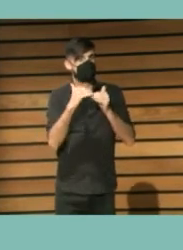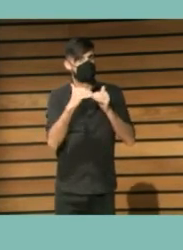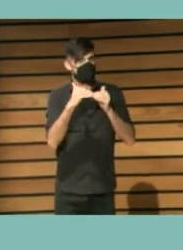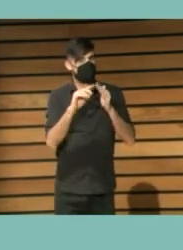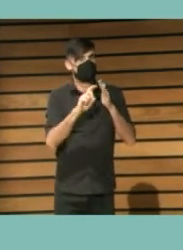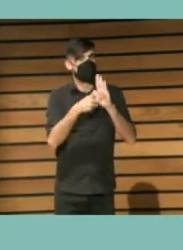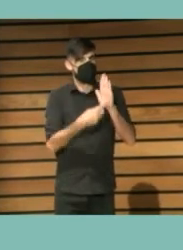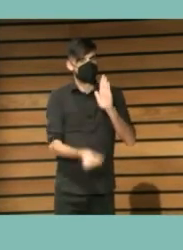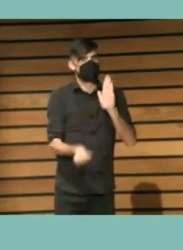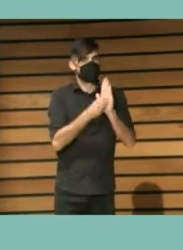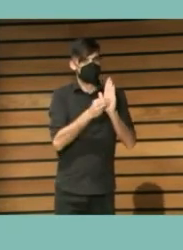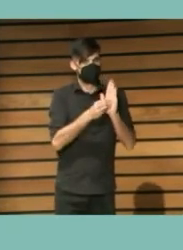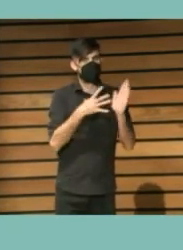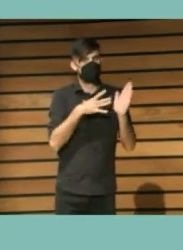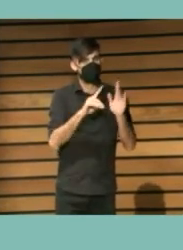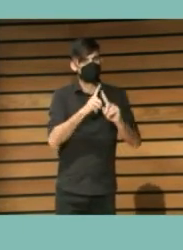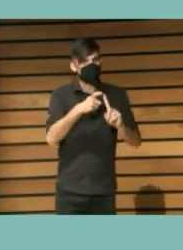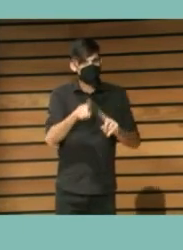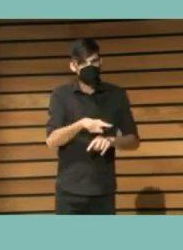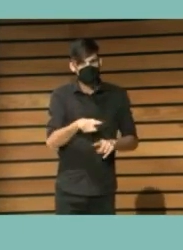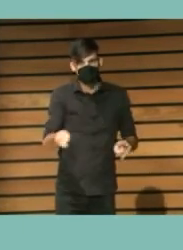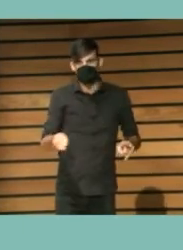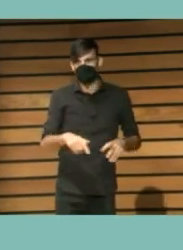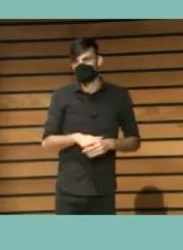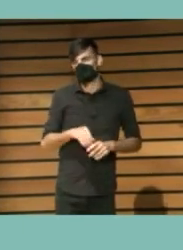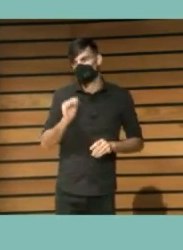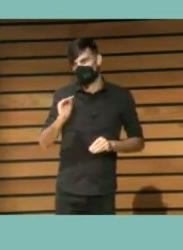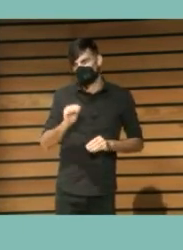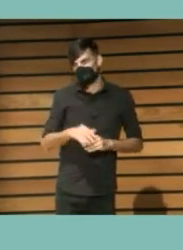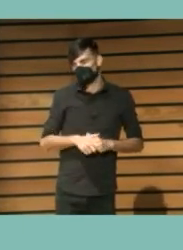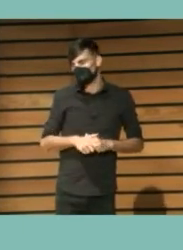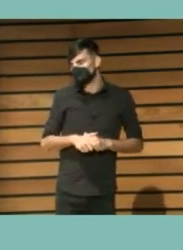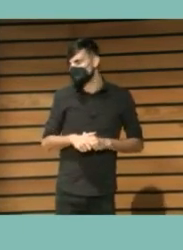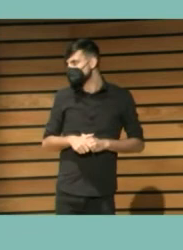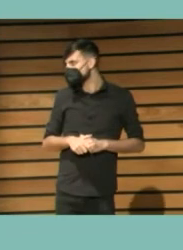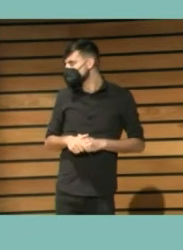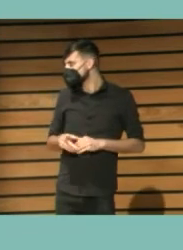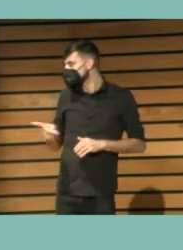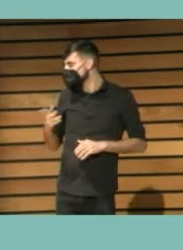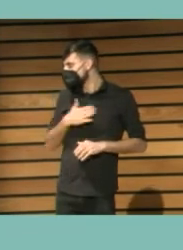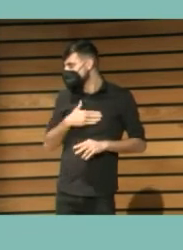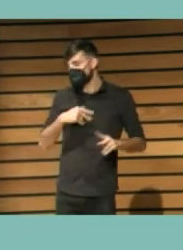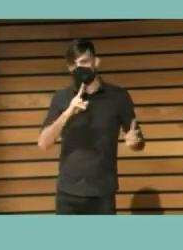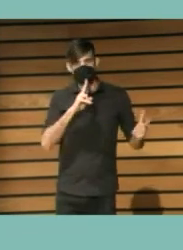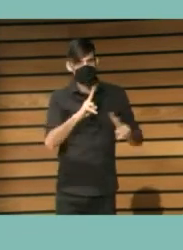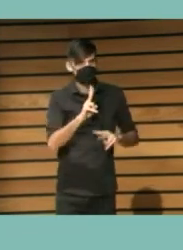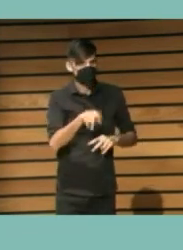ser una solución? Pregunto. ¿Queréis contestar, Nona?